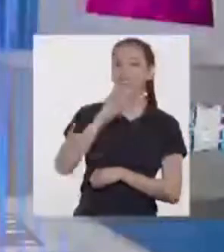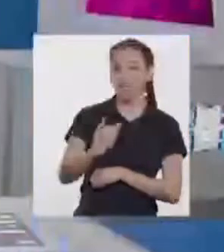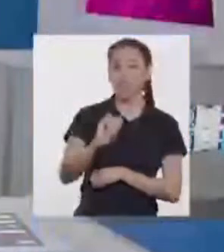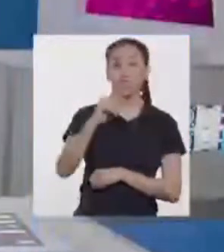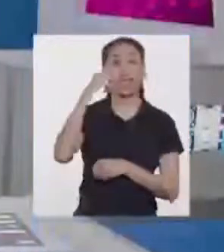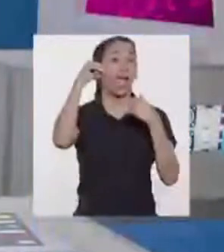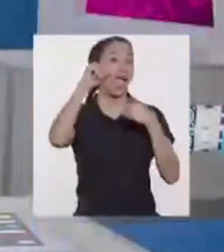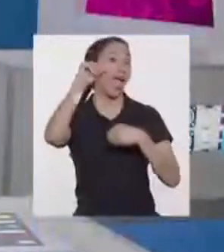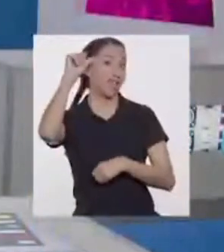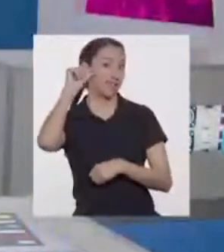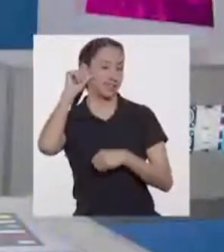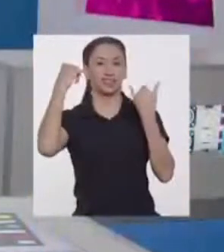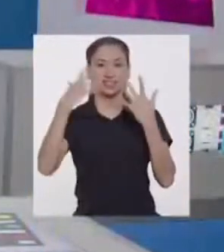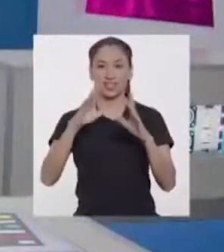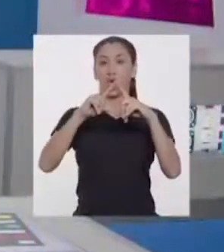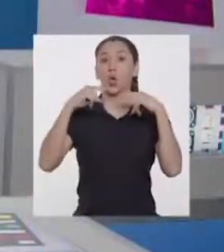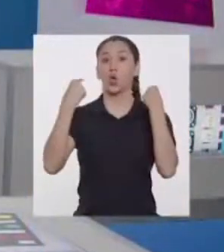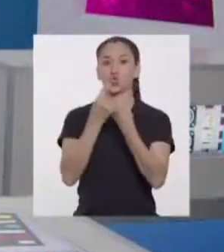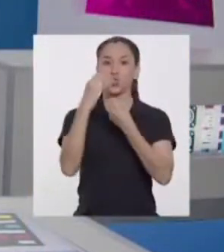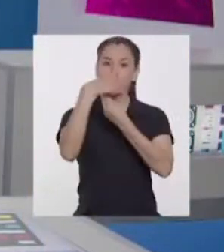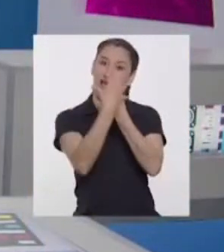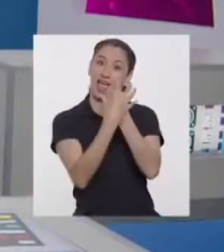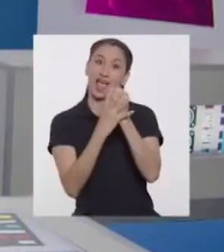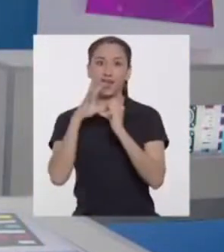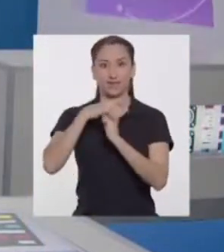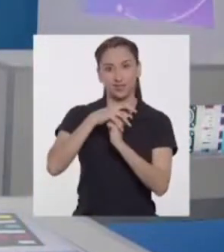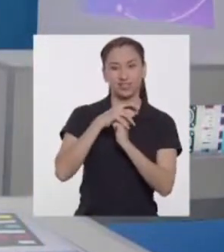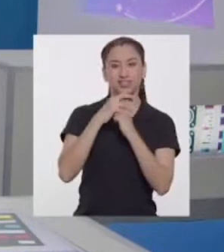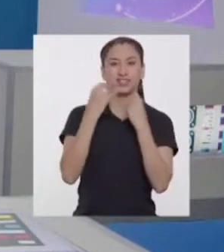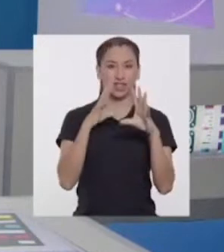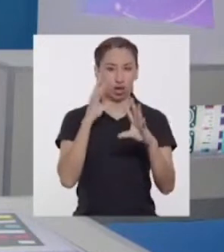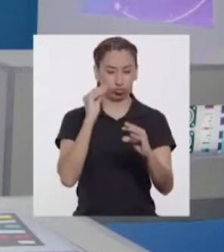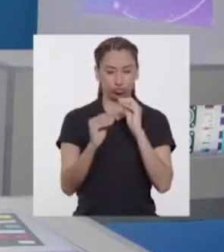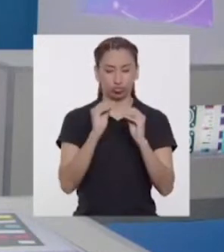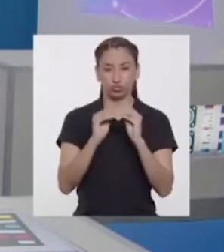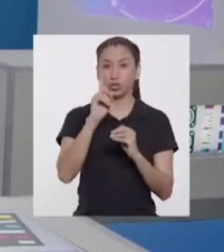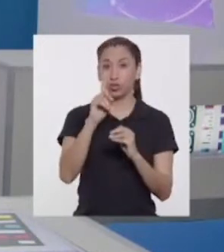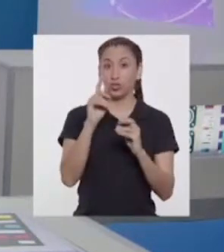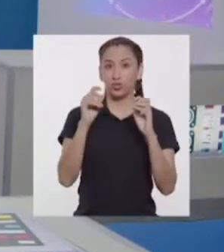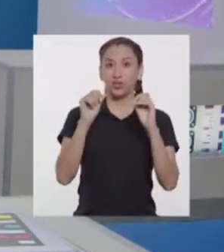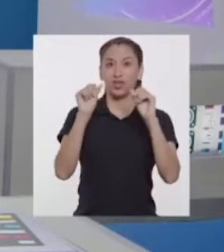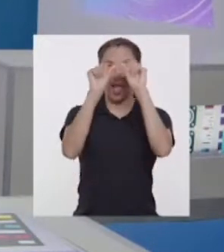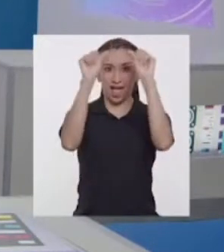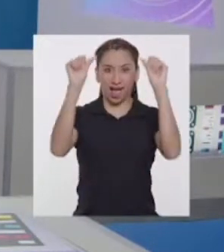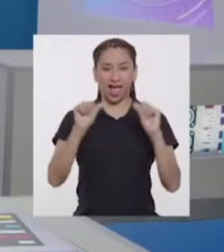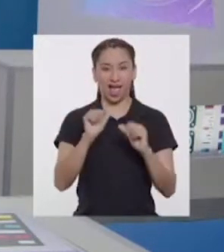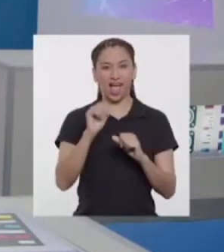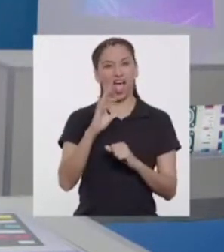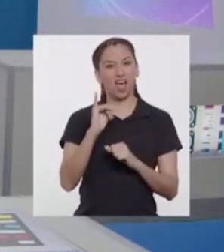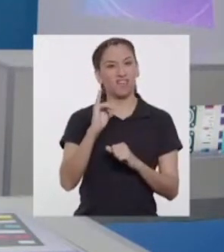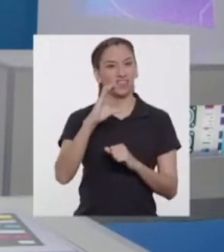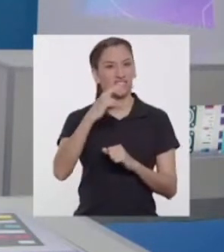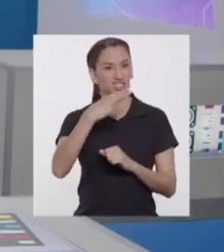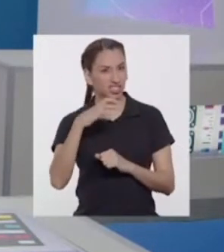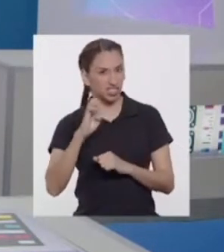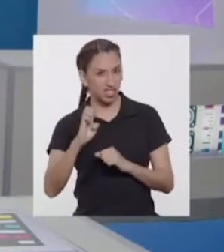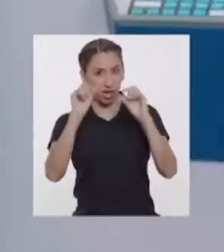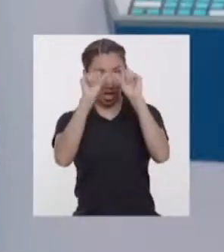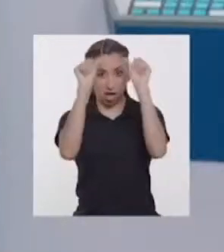es! El día de ayer, el equipo Armadillo tuvo que realizar un afiche. ¿Sobre qué